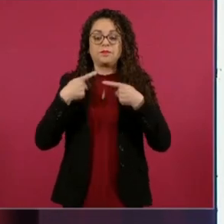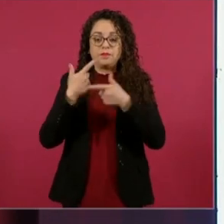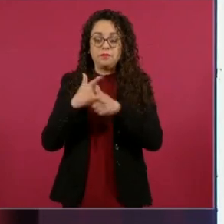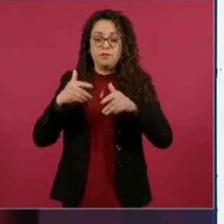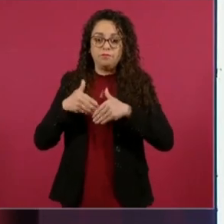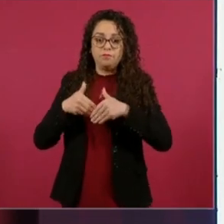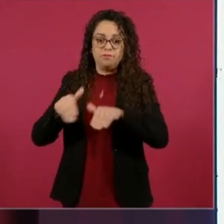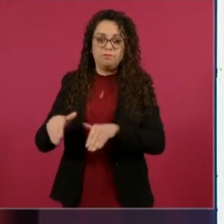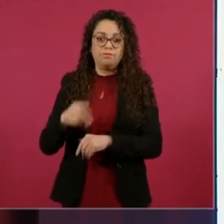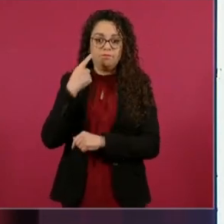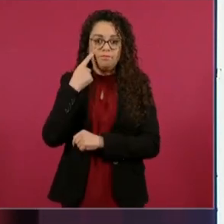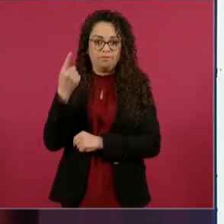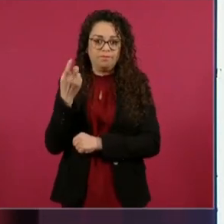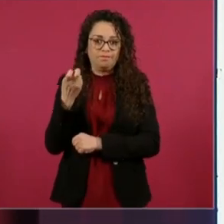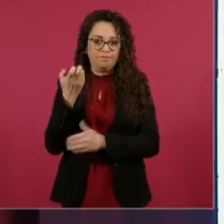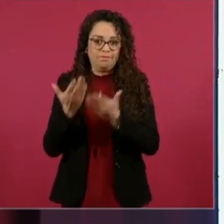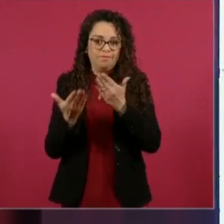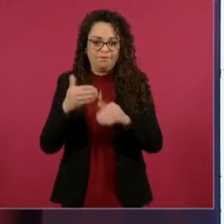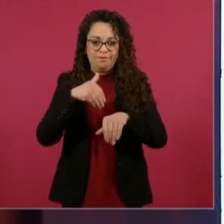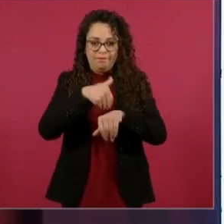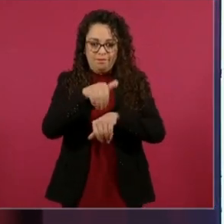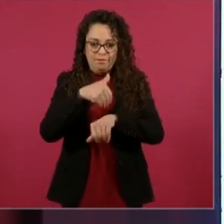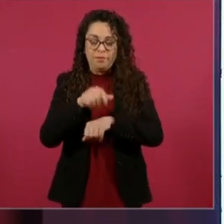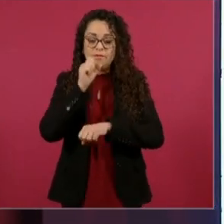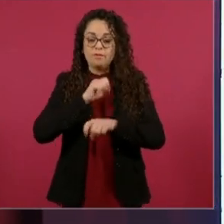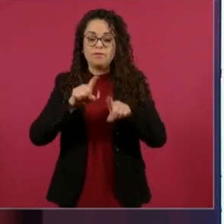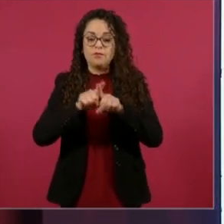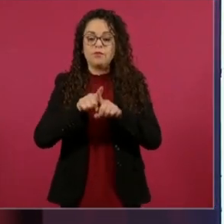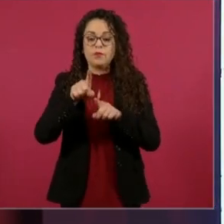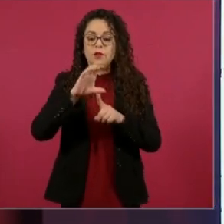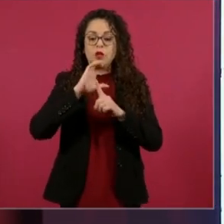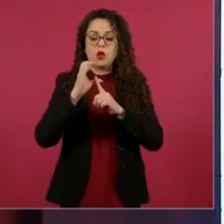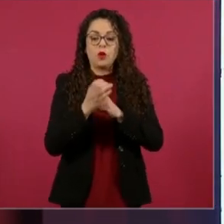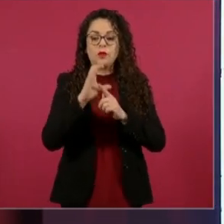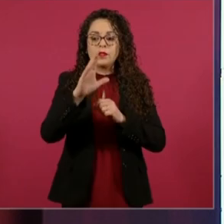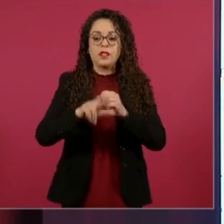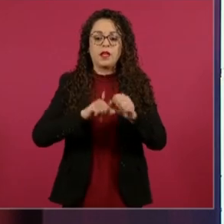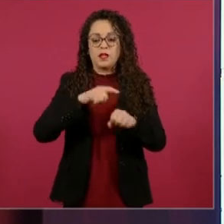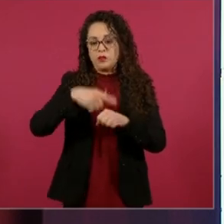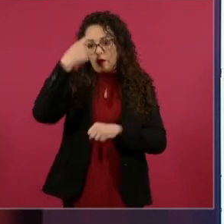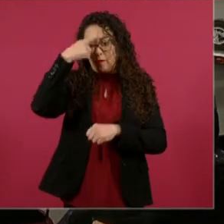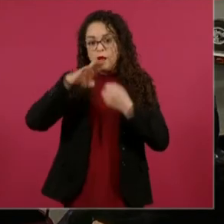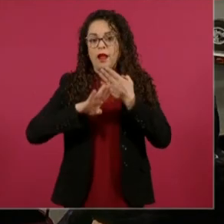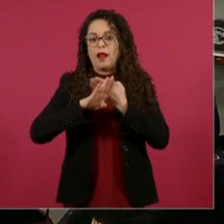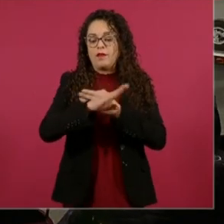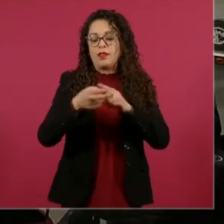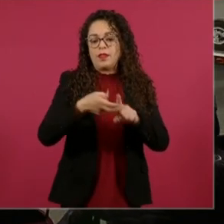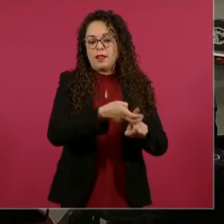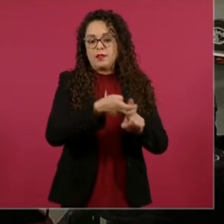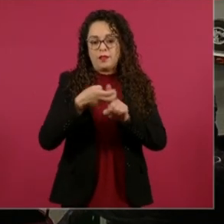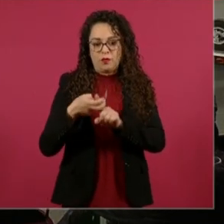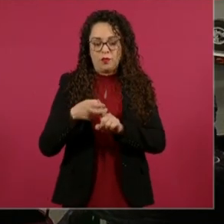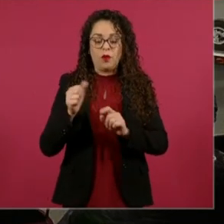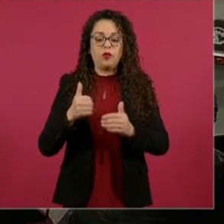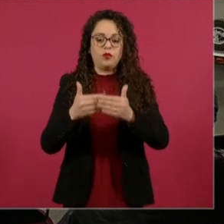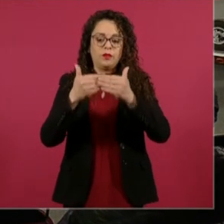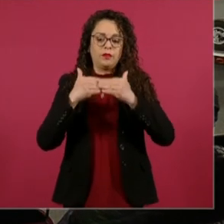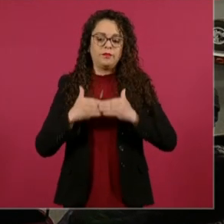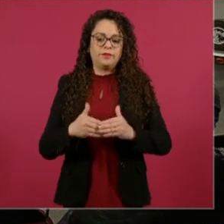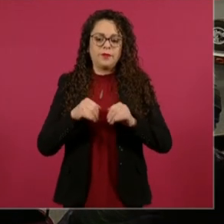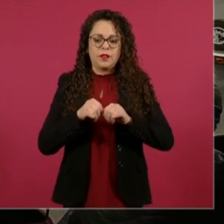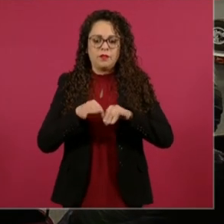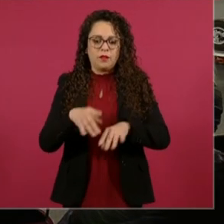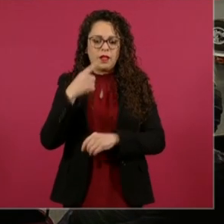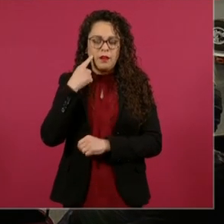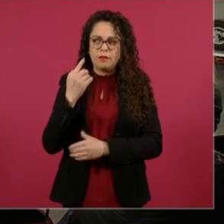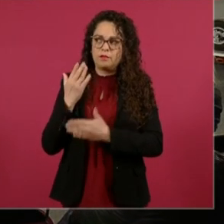unidades antisecuestros y la Comisión Nacional Antisecuestros. Adelante. Aquí hay algunos